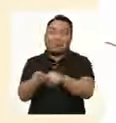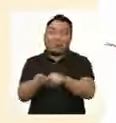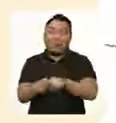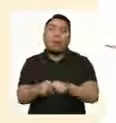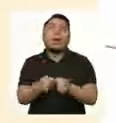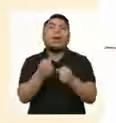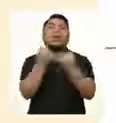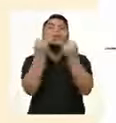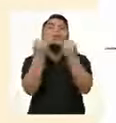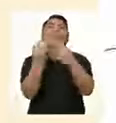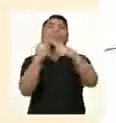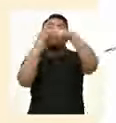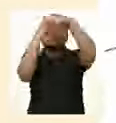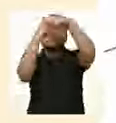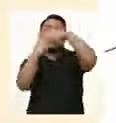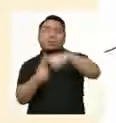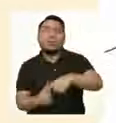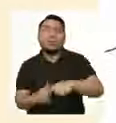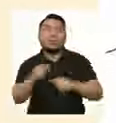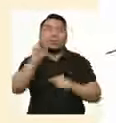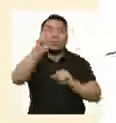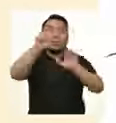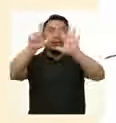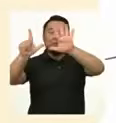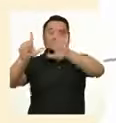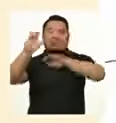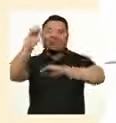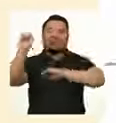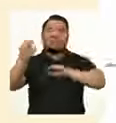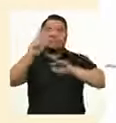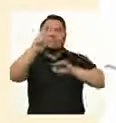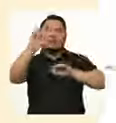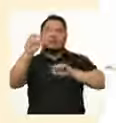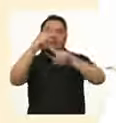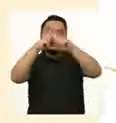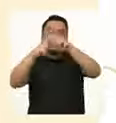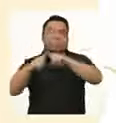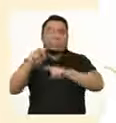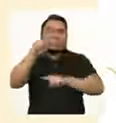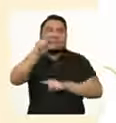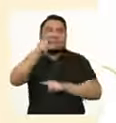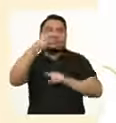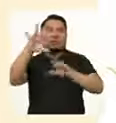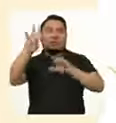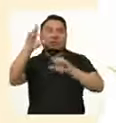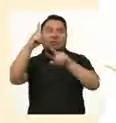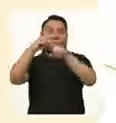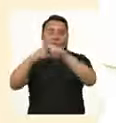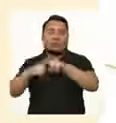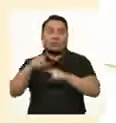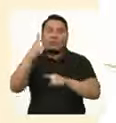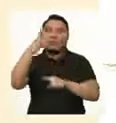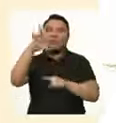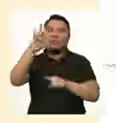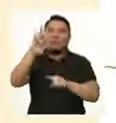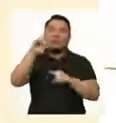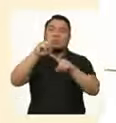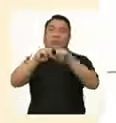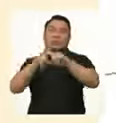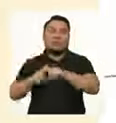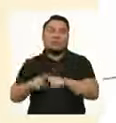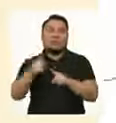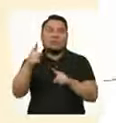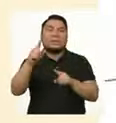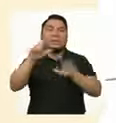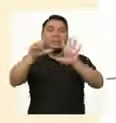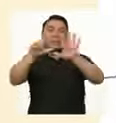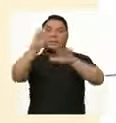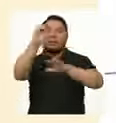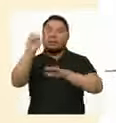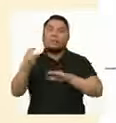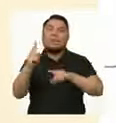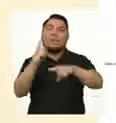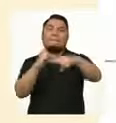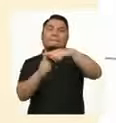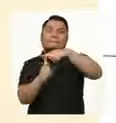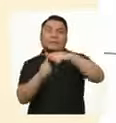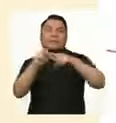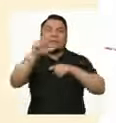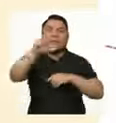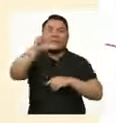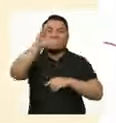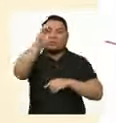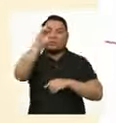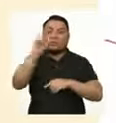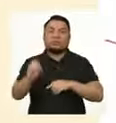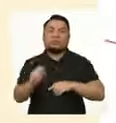sumando 27% más 20% más 23% más 17% más 7%